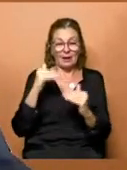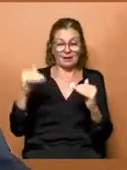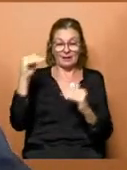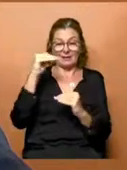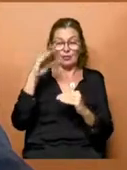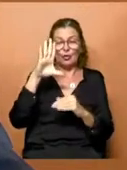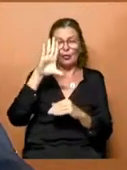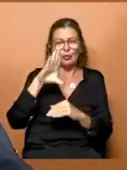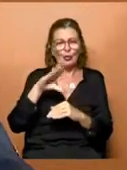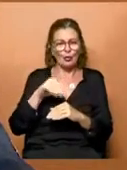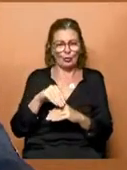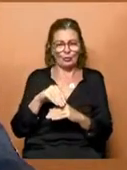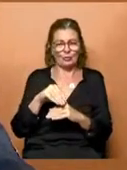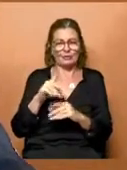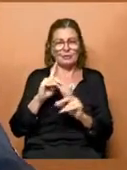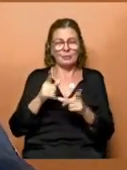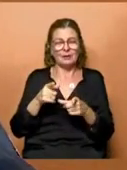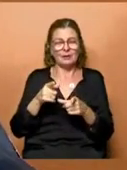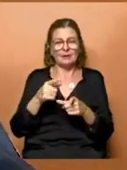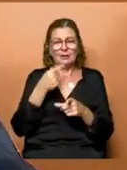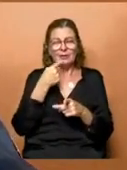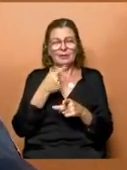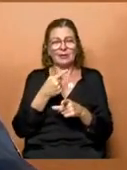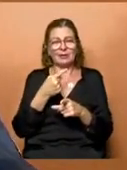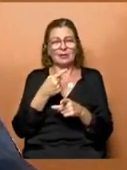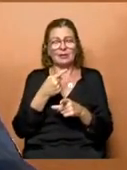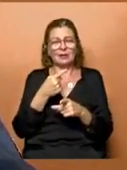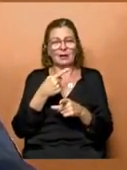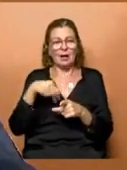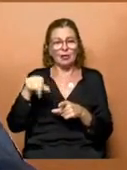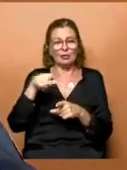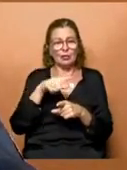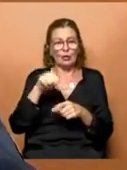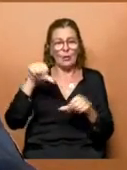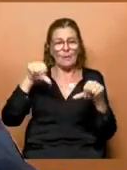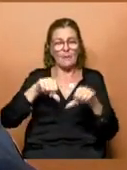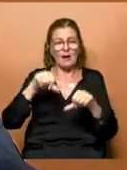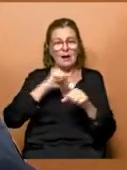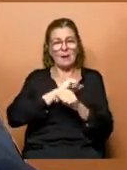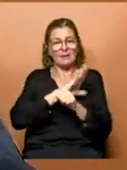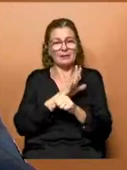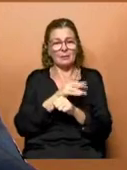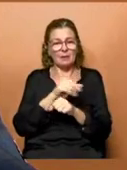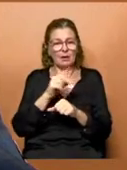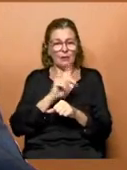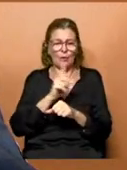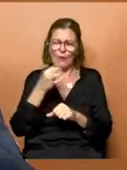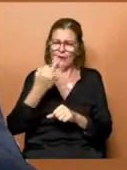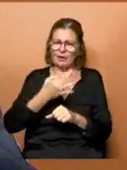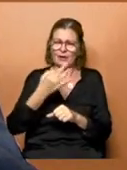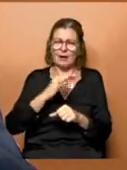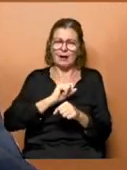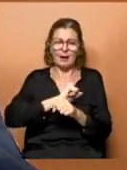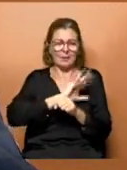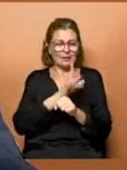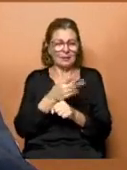lados. Incluso la teoría esa de que nos fue a todos mal en la pandemia no es verdad. En realidad la pandemia demostró que hubo